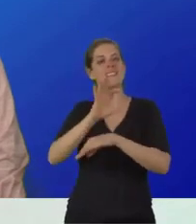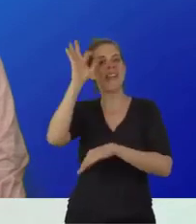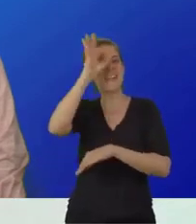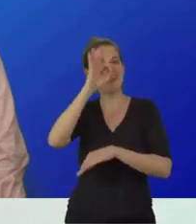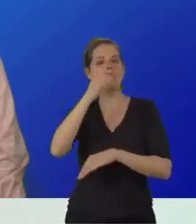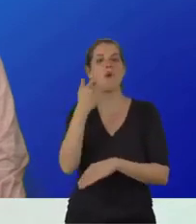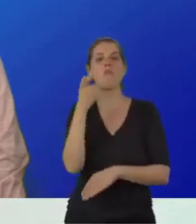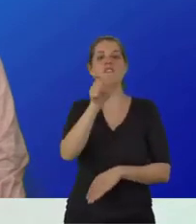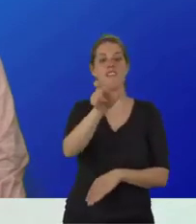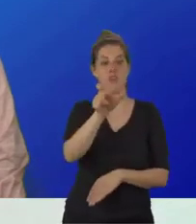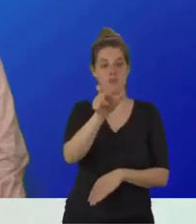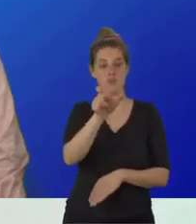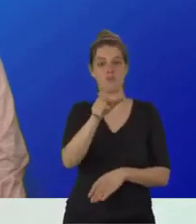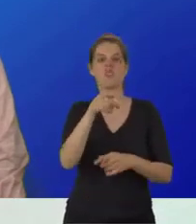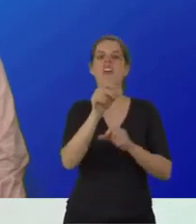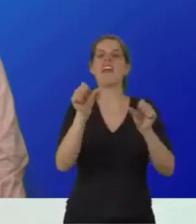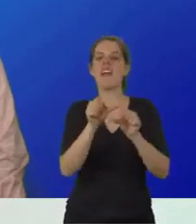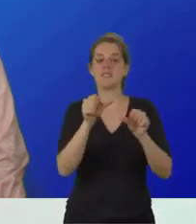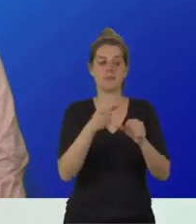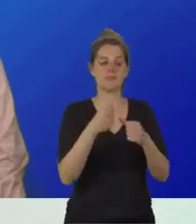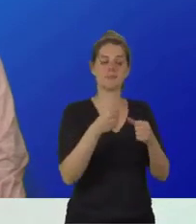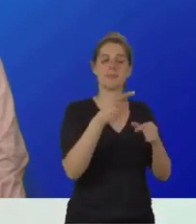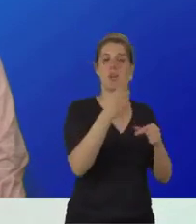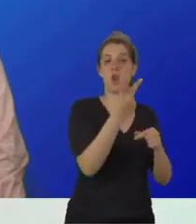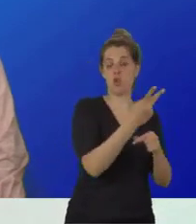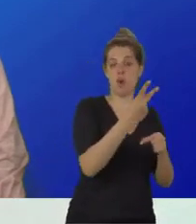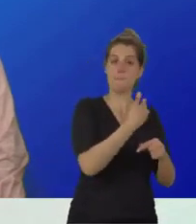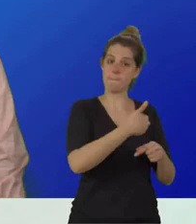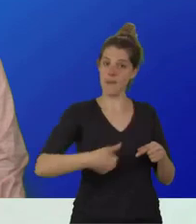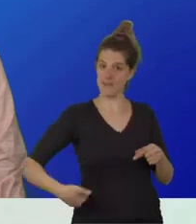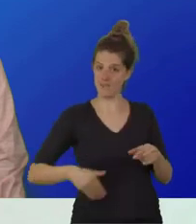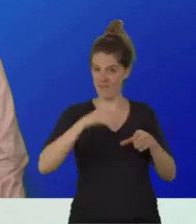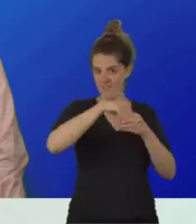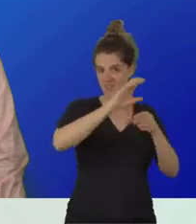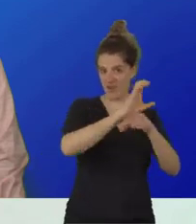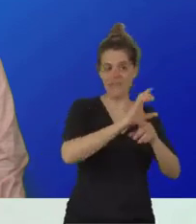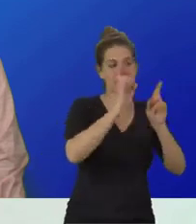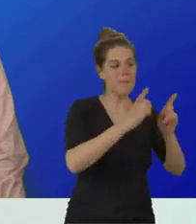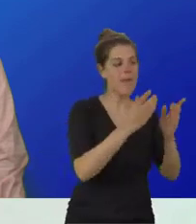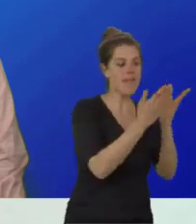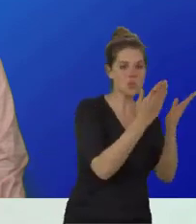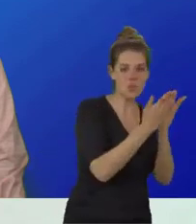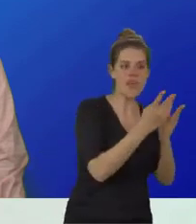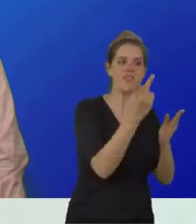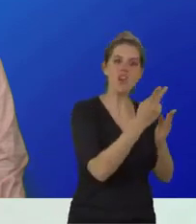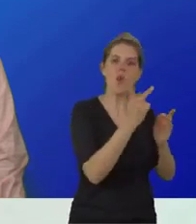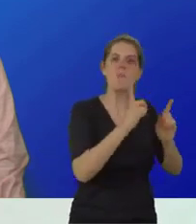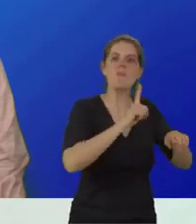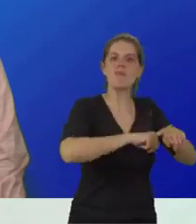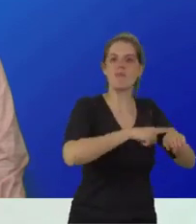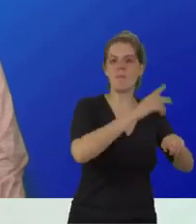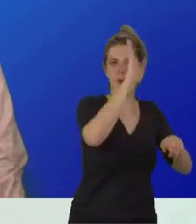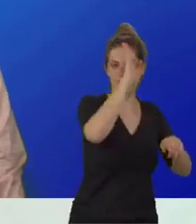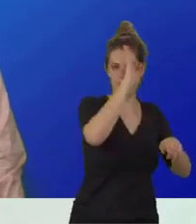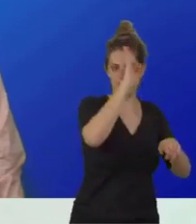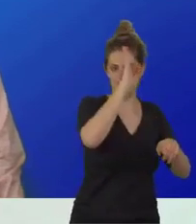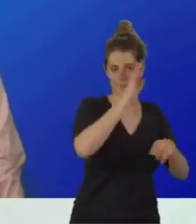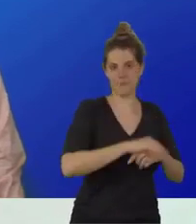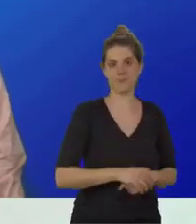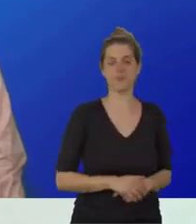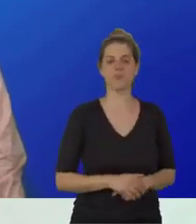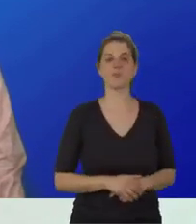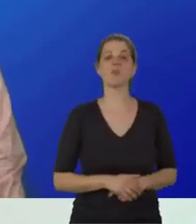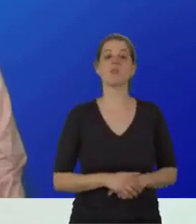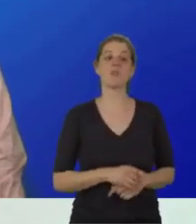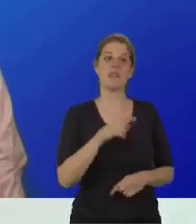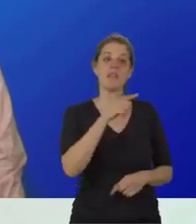es, mediado por el maestro de aula, que el maestro y el alumno estén aprendiendo. Eso, sin duda,